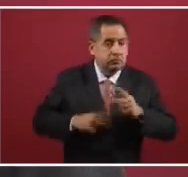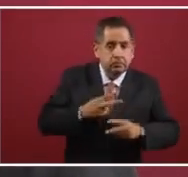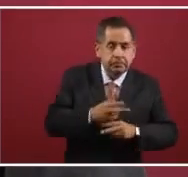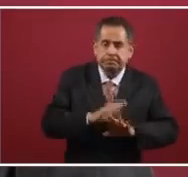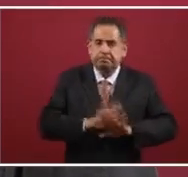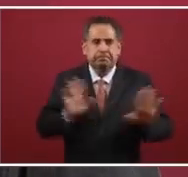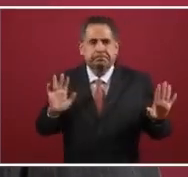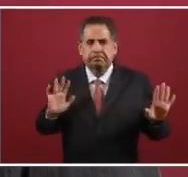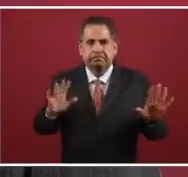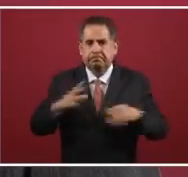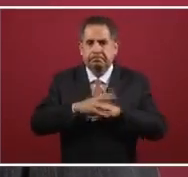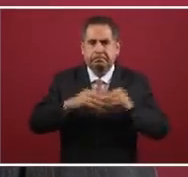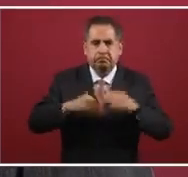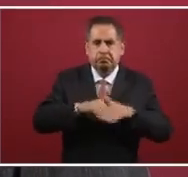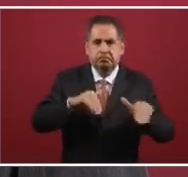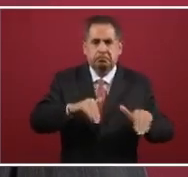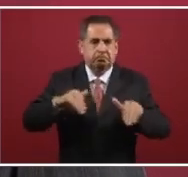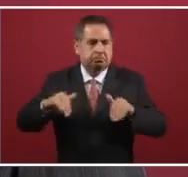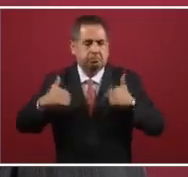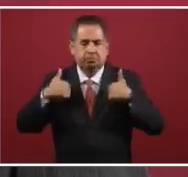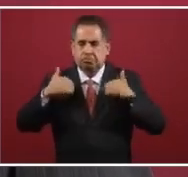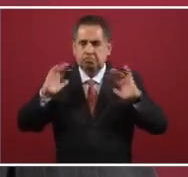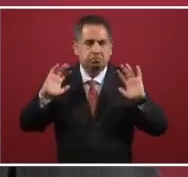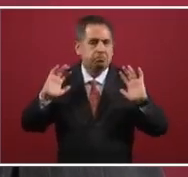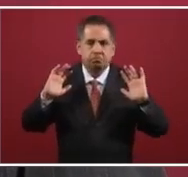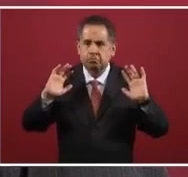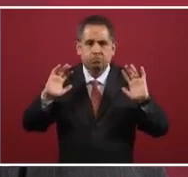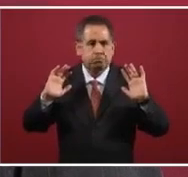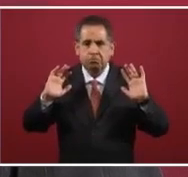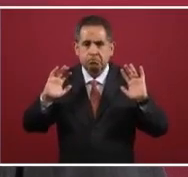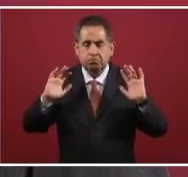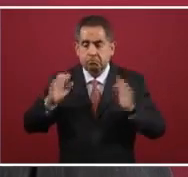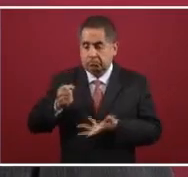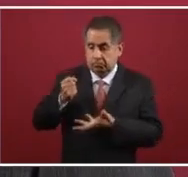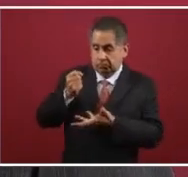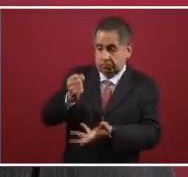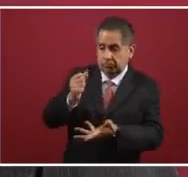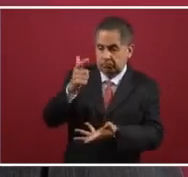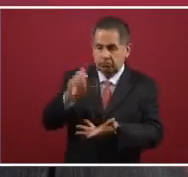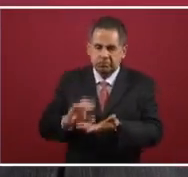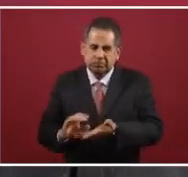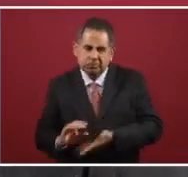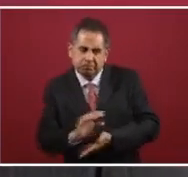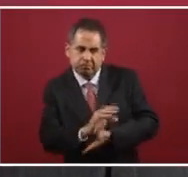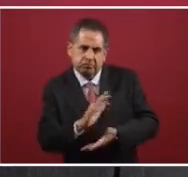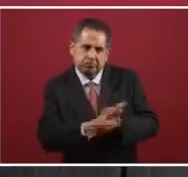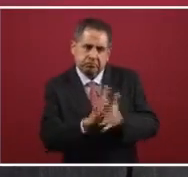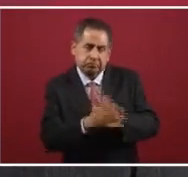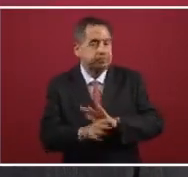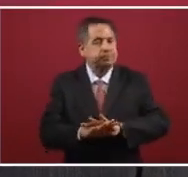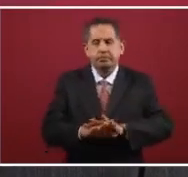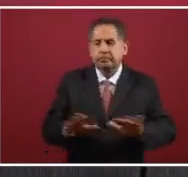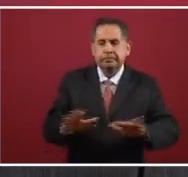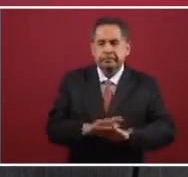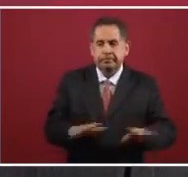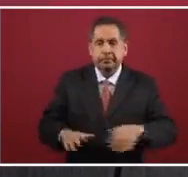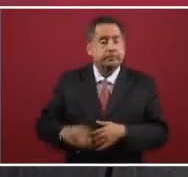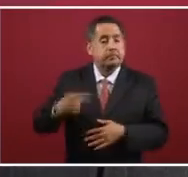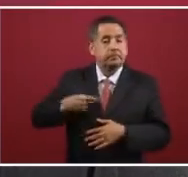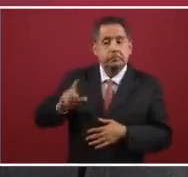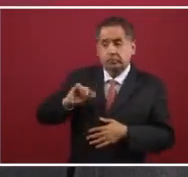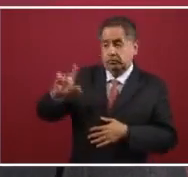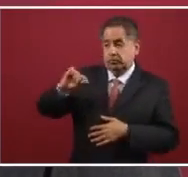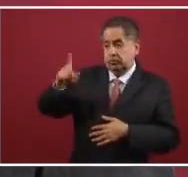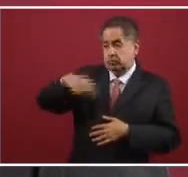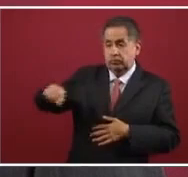No se va a utilizar al gobierno ni el presupuesto del gobierno. Y los servidores públicos del